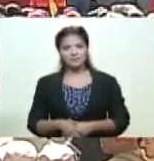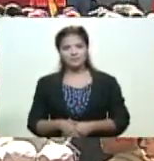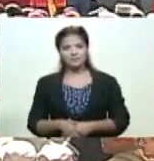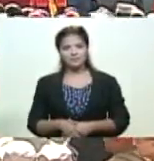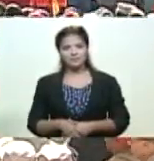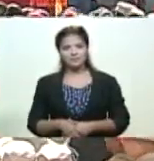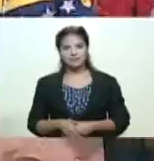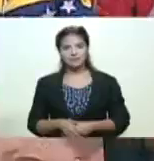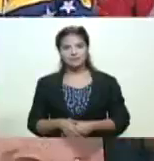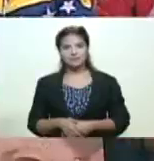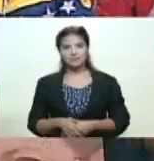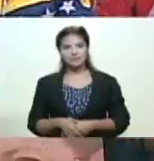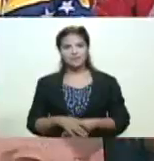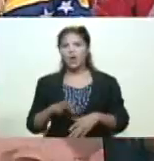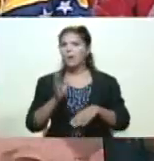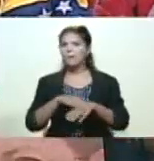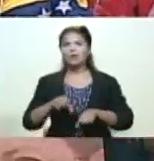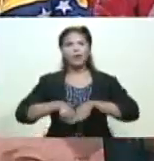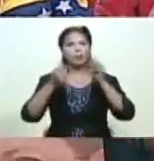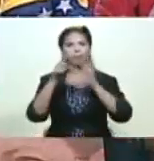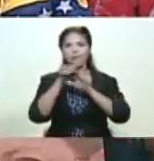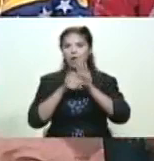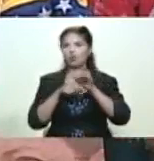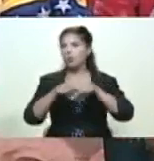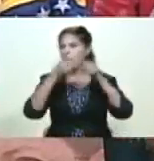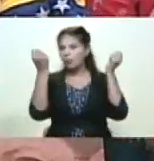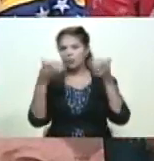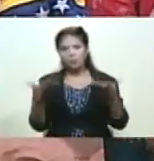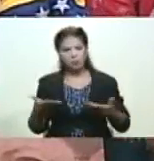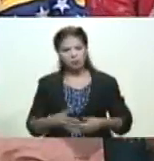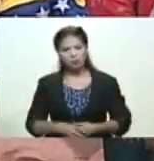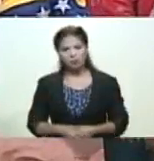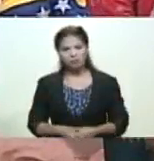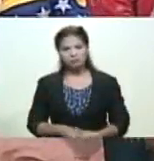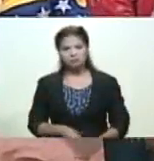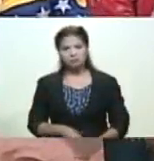¿Por qué rompió todas las reglas de juego?